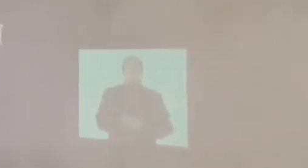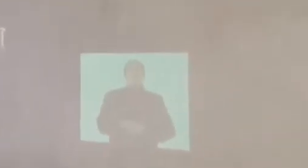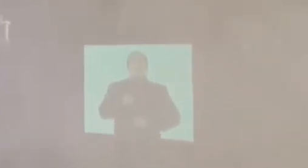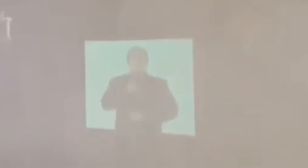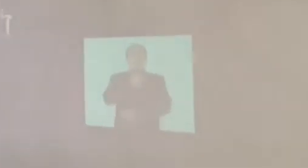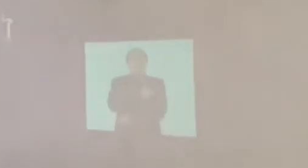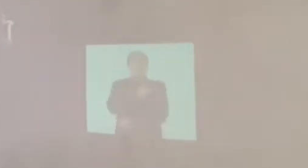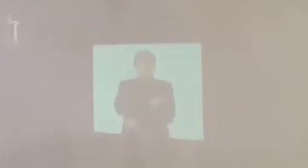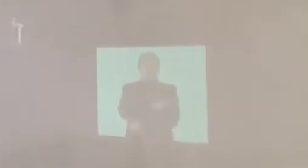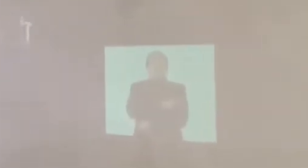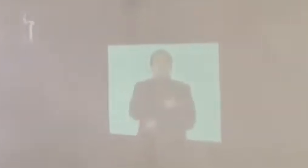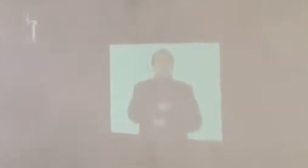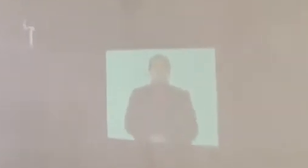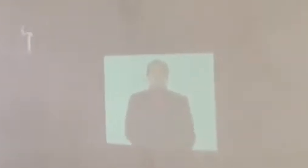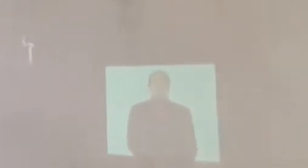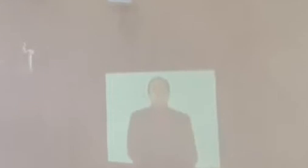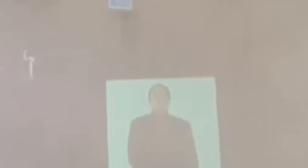Nacional.